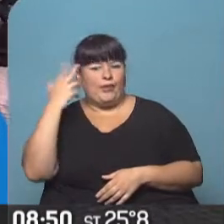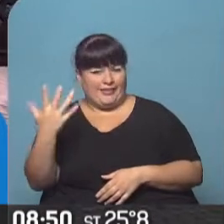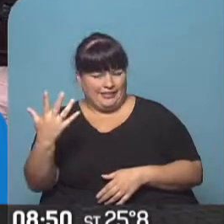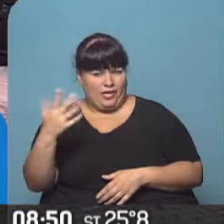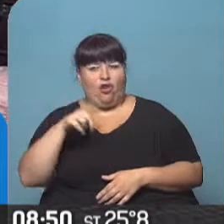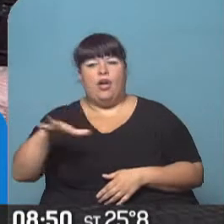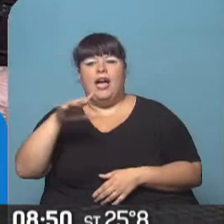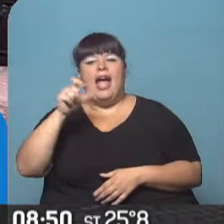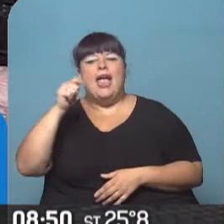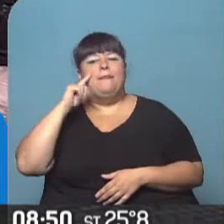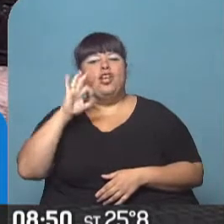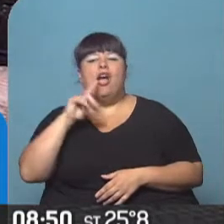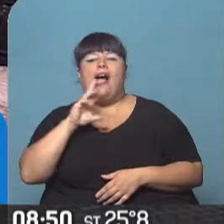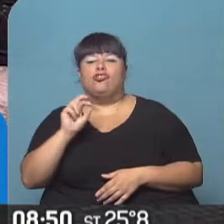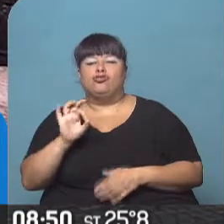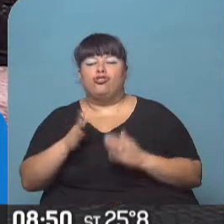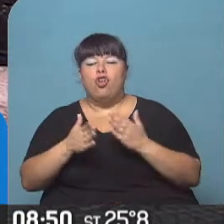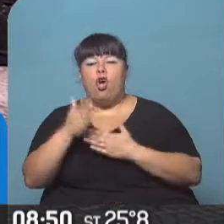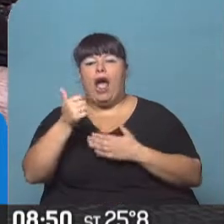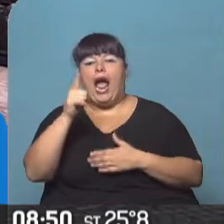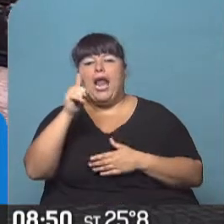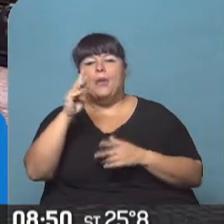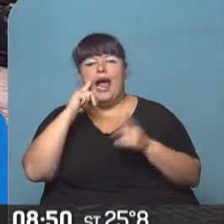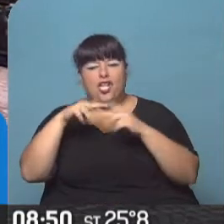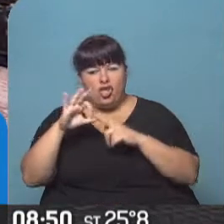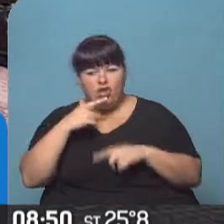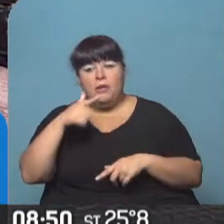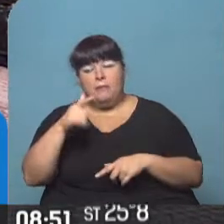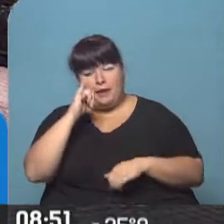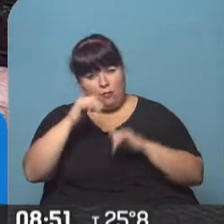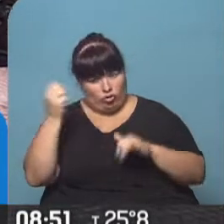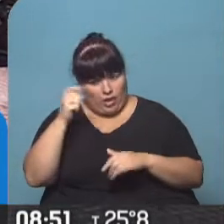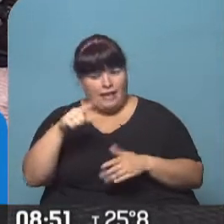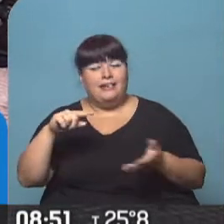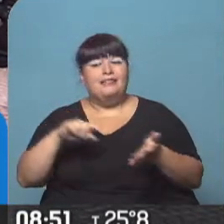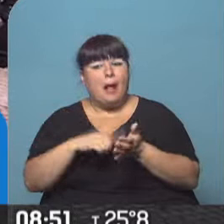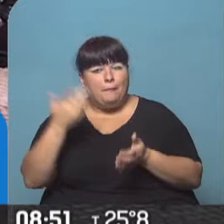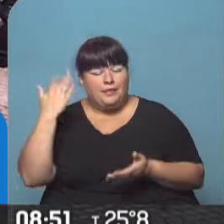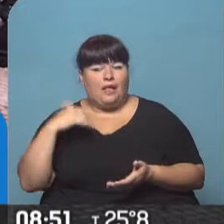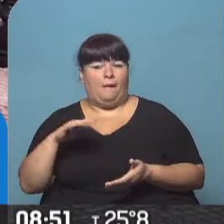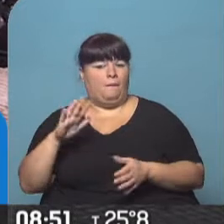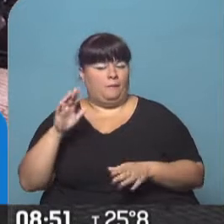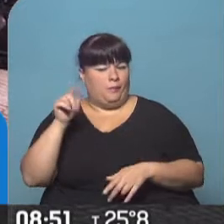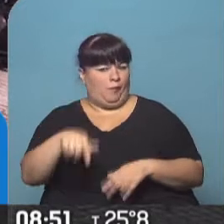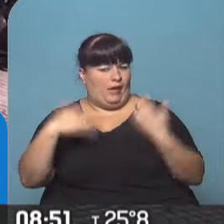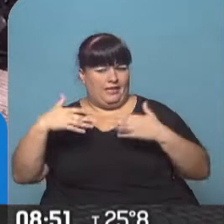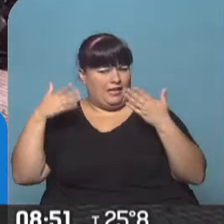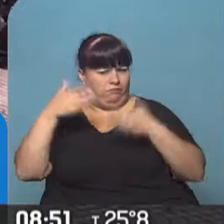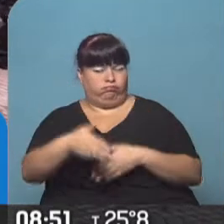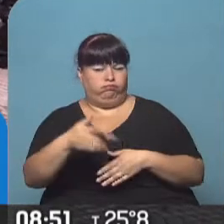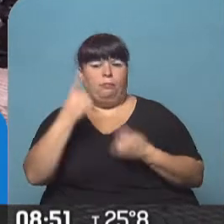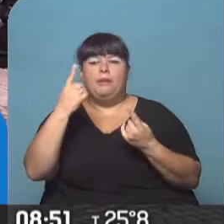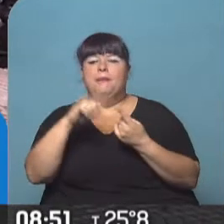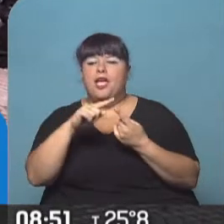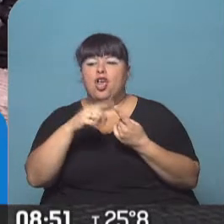5595, esto es Emilio Castro y Alvariños. Esto es para remarcarlo, la ciudad estuvo presente de inmediato, primero a